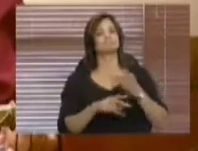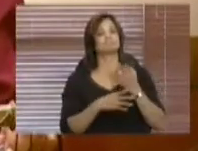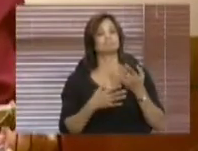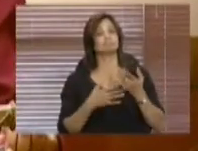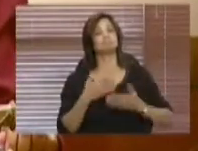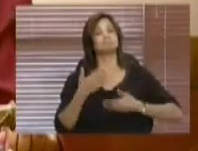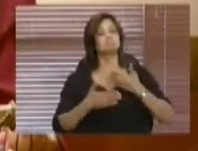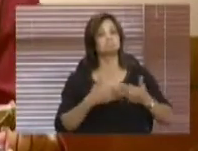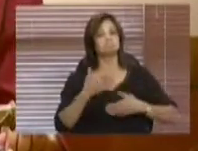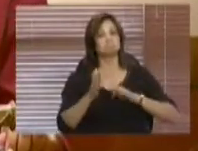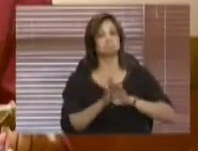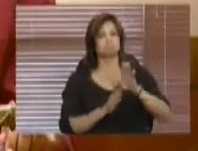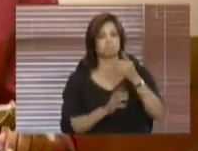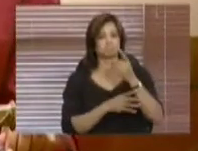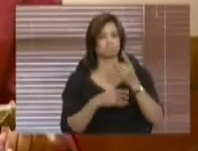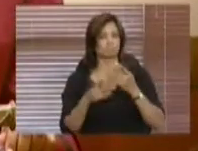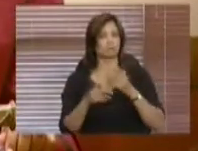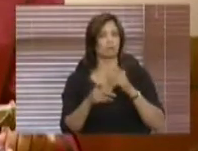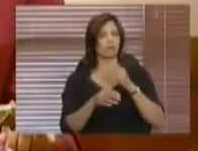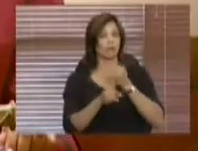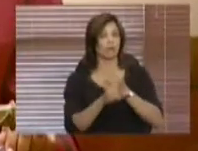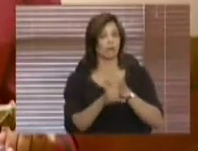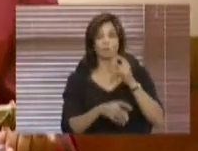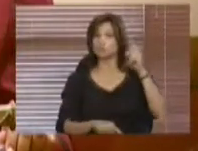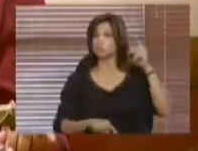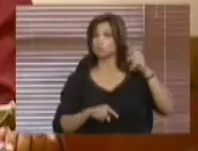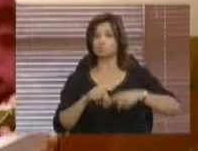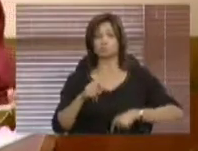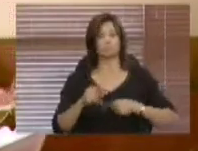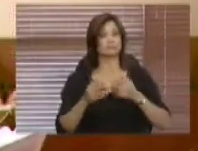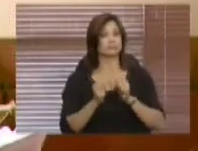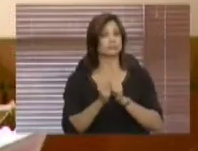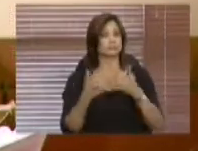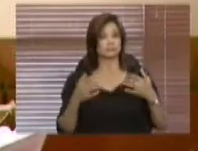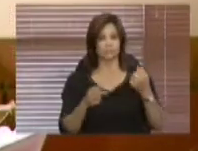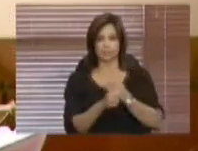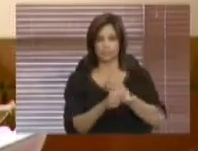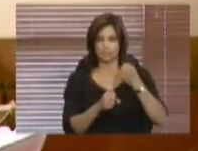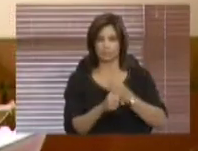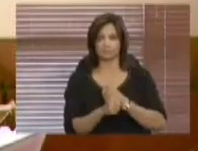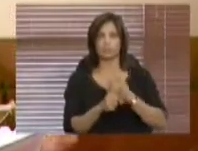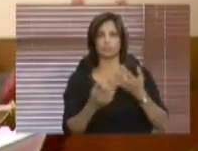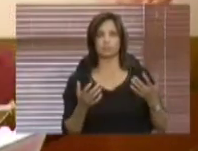rendimiento jurisdiccional no sería posible sin el trabajo